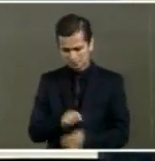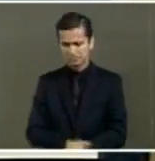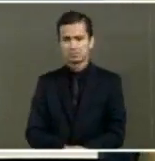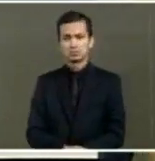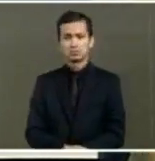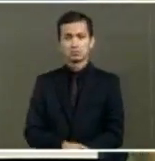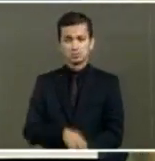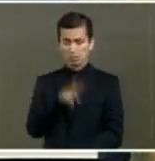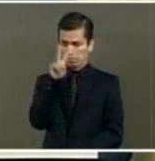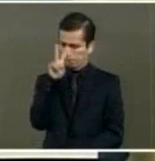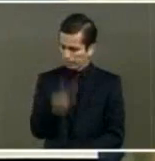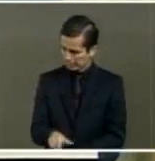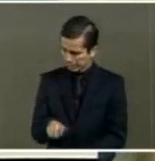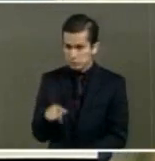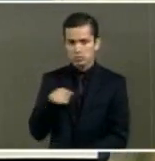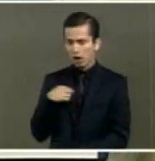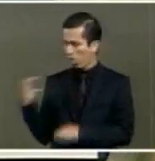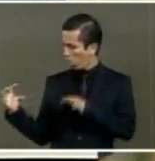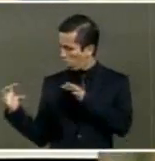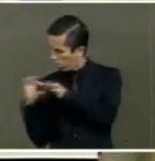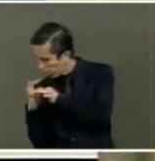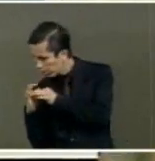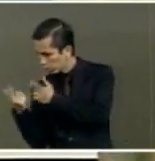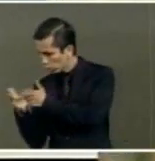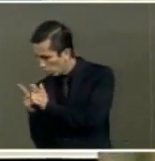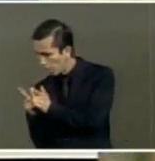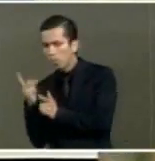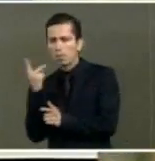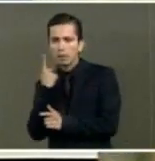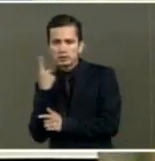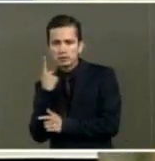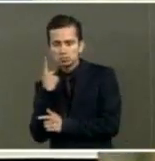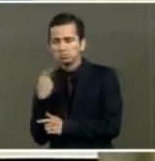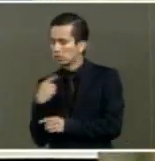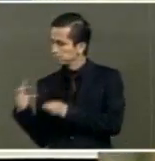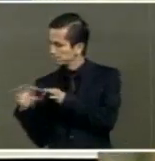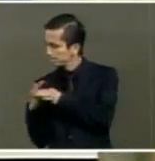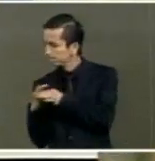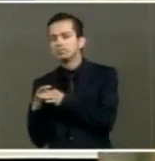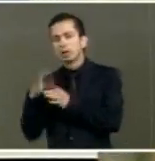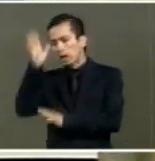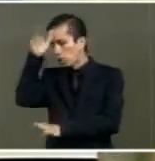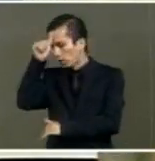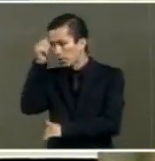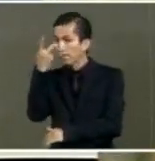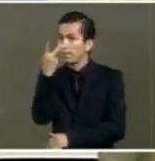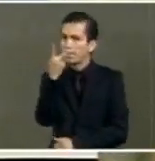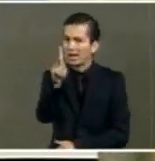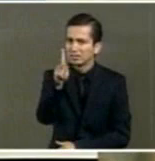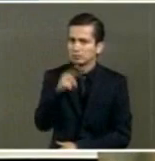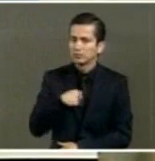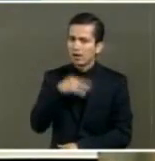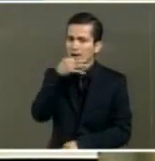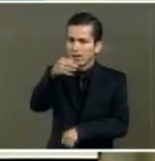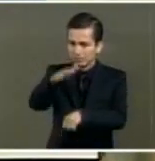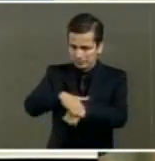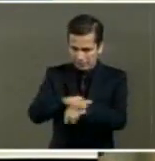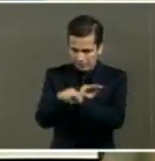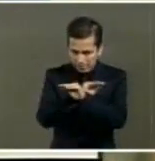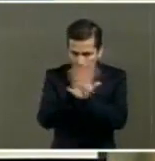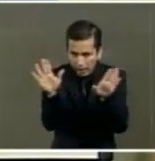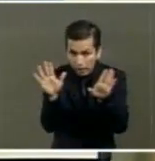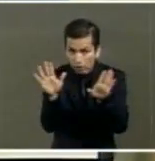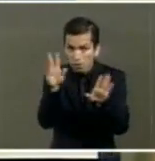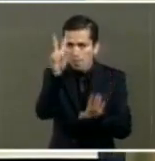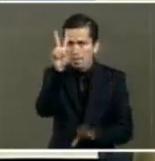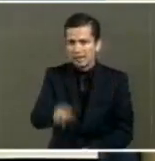cuyos principios y valores me identifico. Sin embargo, y lo quiero dejar bien claro, por encima